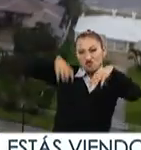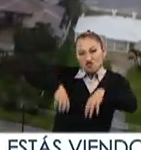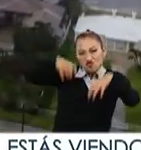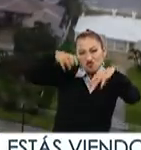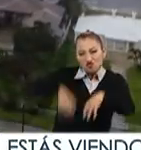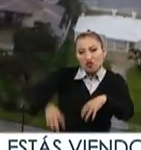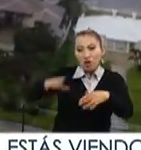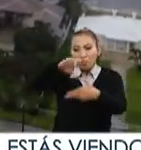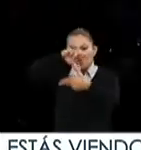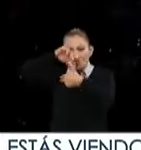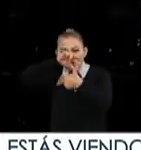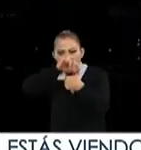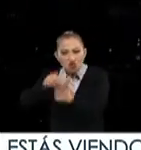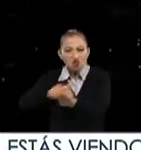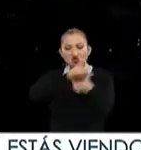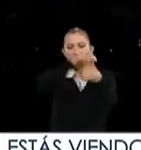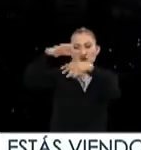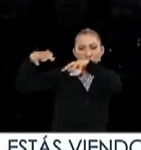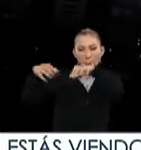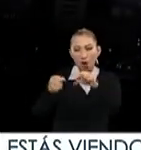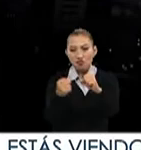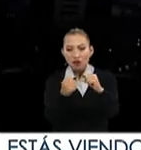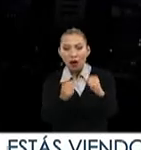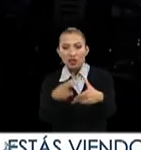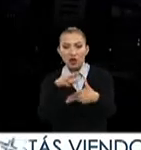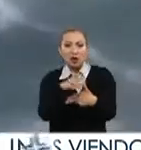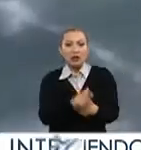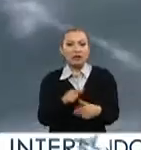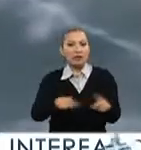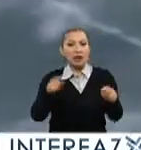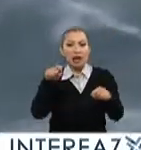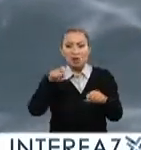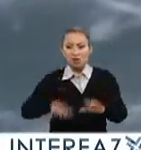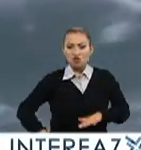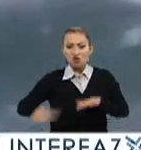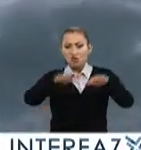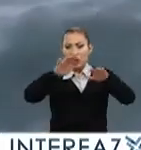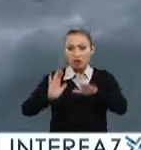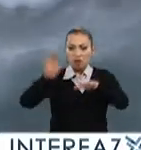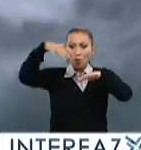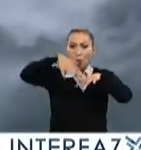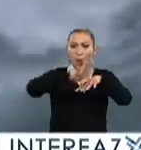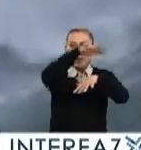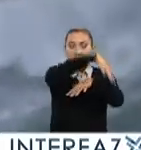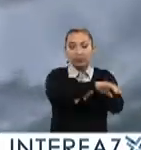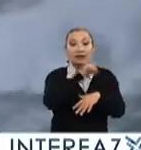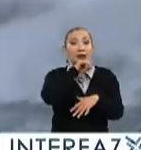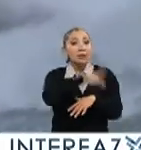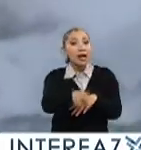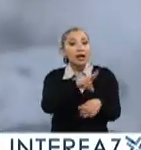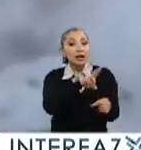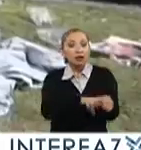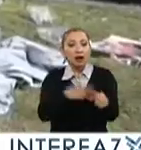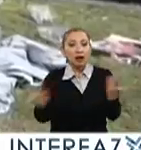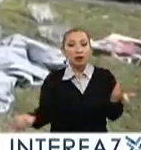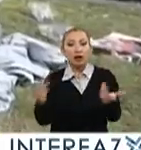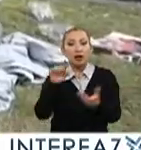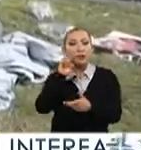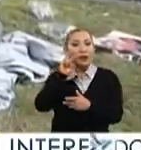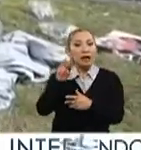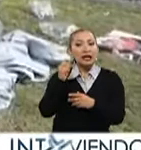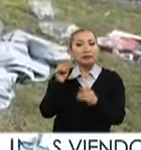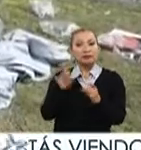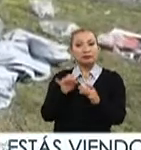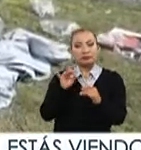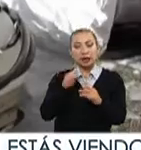hidrometeorológicos como los ciclones, tormentas tropicales, huracanes, inundaciones y mareas, así como fenómenos antrópicos, que son